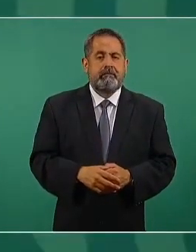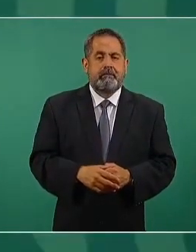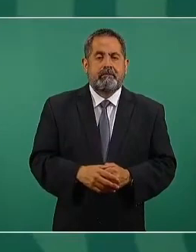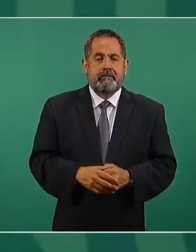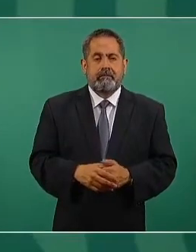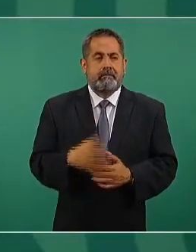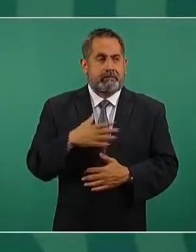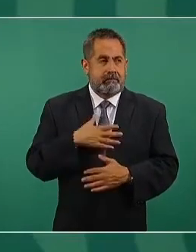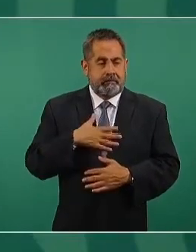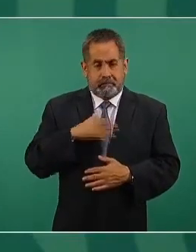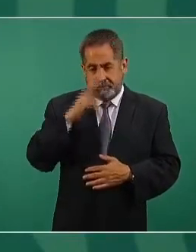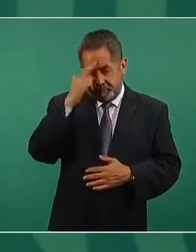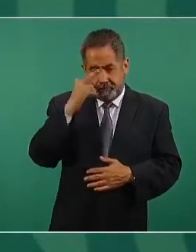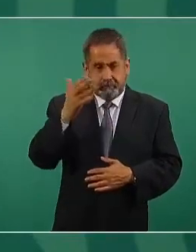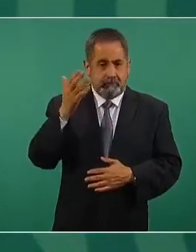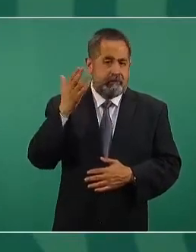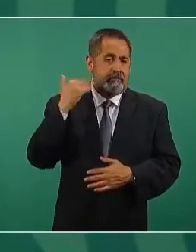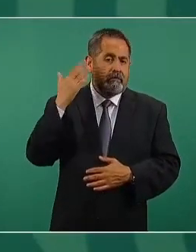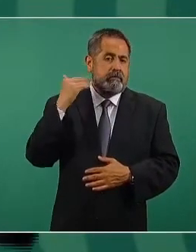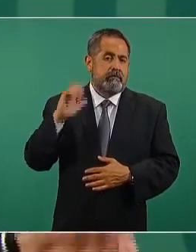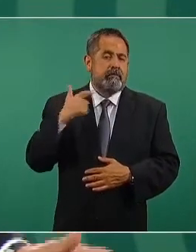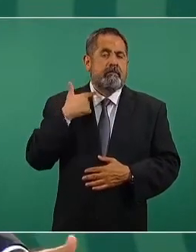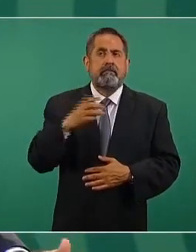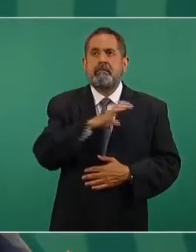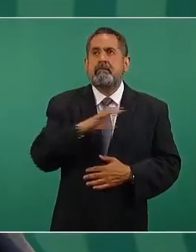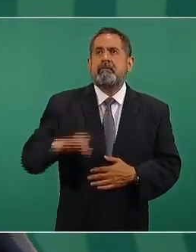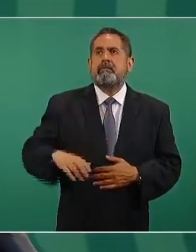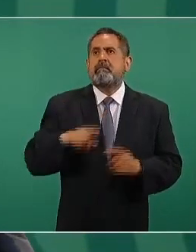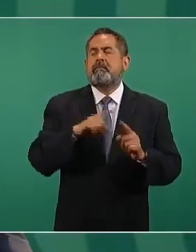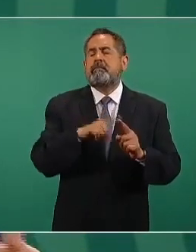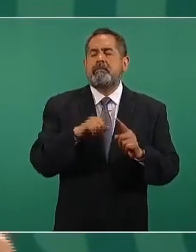Yo recuerdo un candidato de